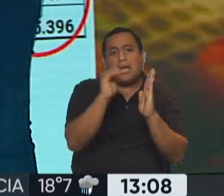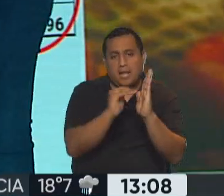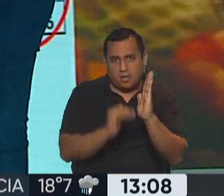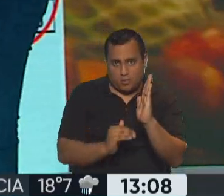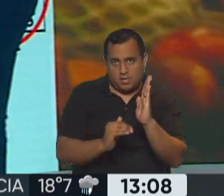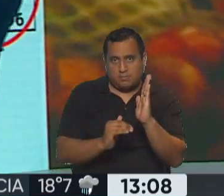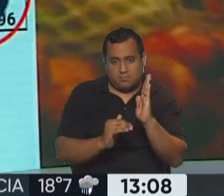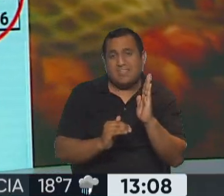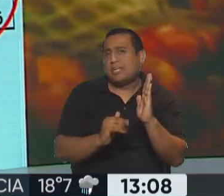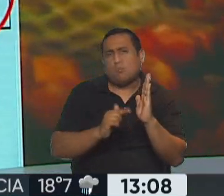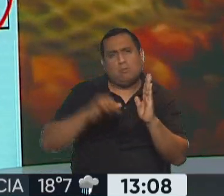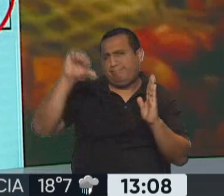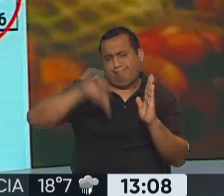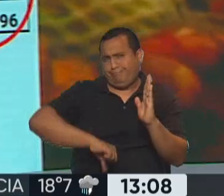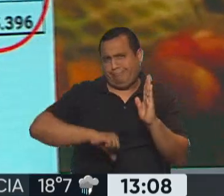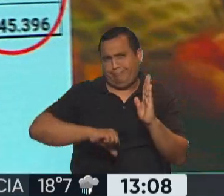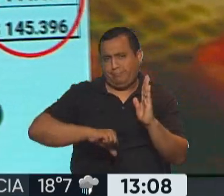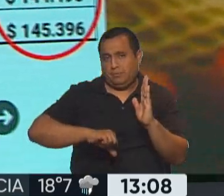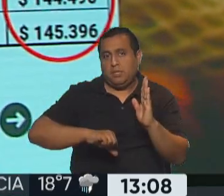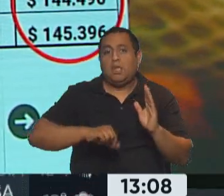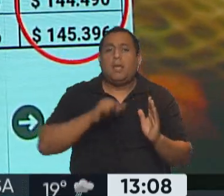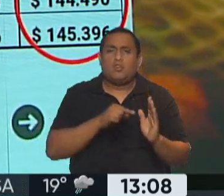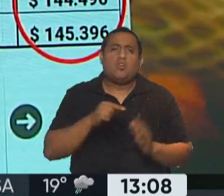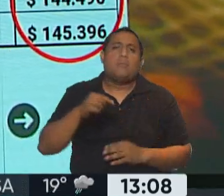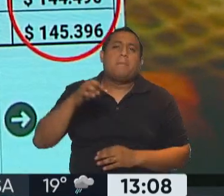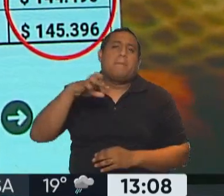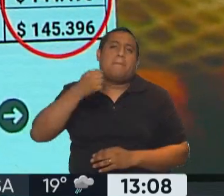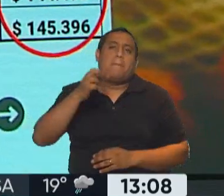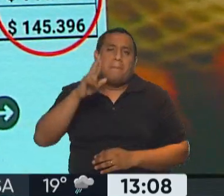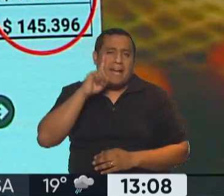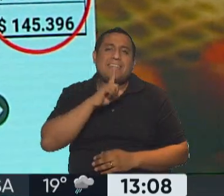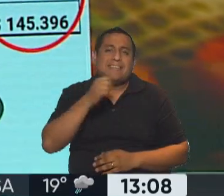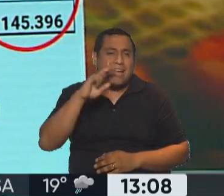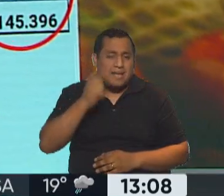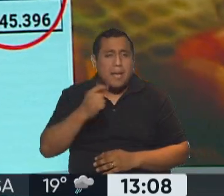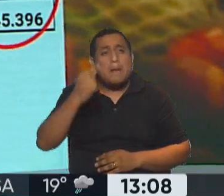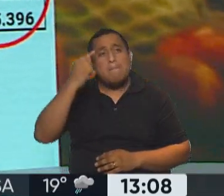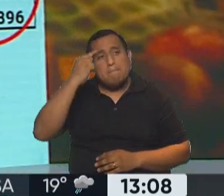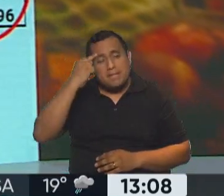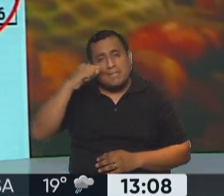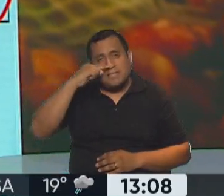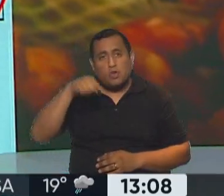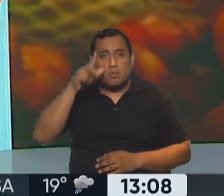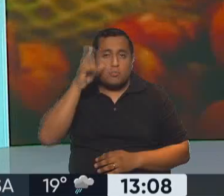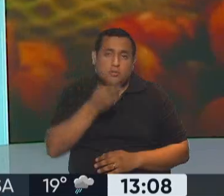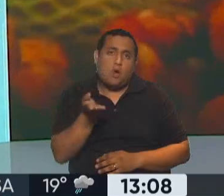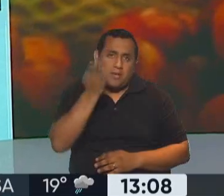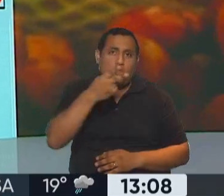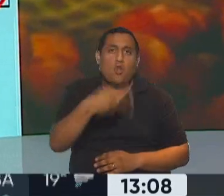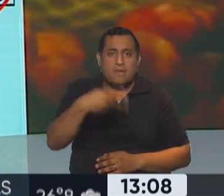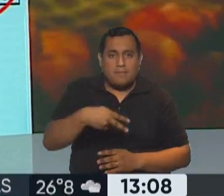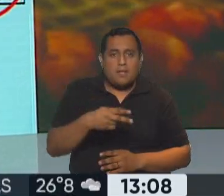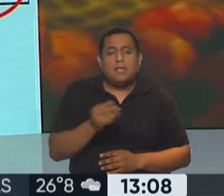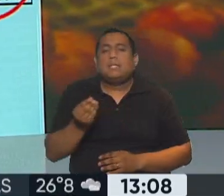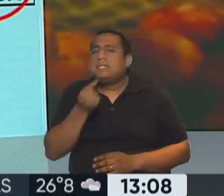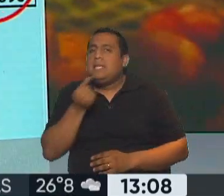están pisadas? Bueno, ya tienen una paritaria que prevé 7,8% de aumento en noviembre. ¿Qué pasa si le agregamos una